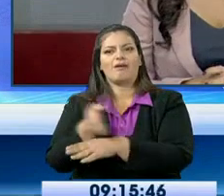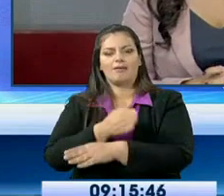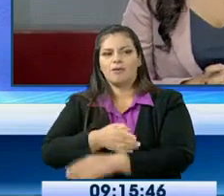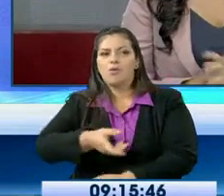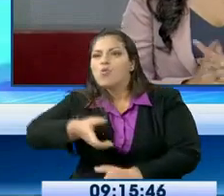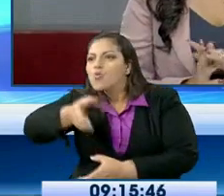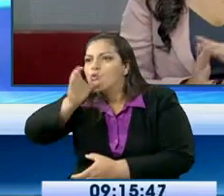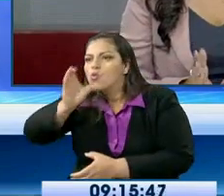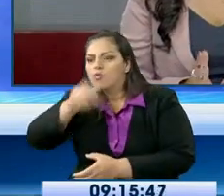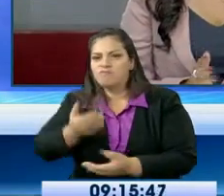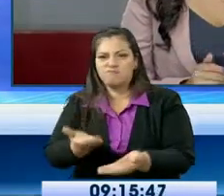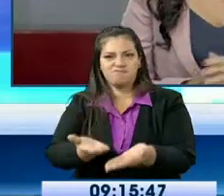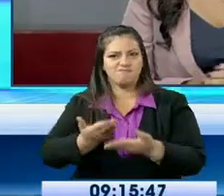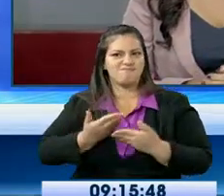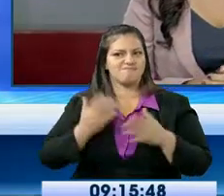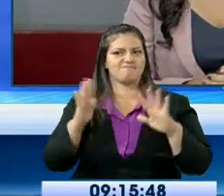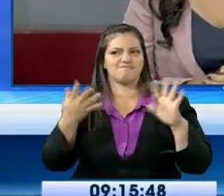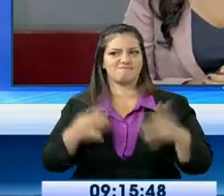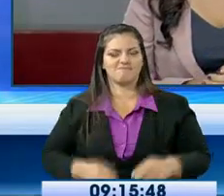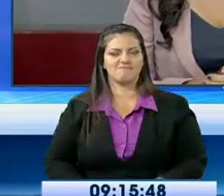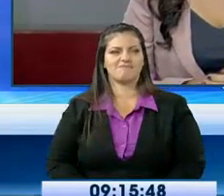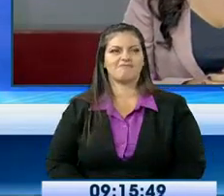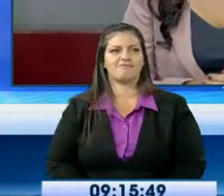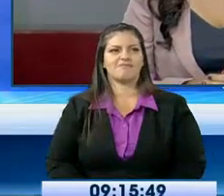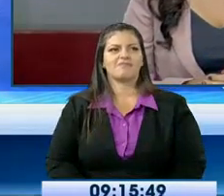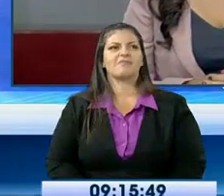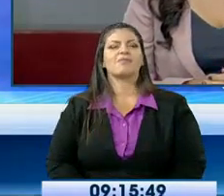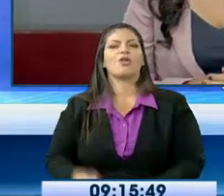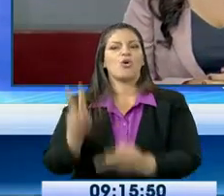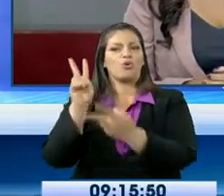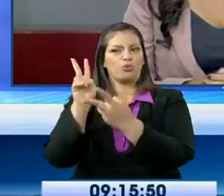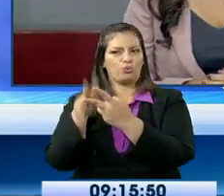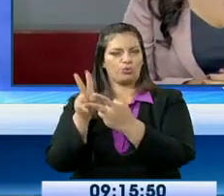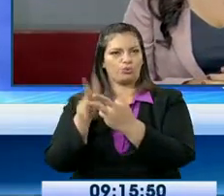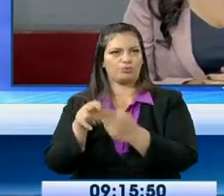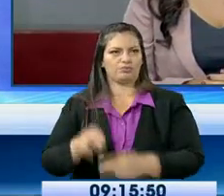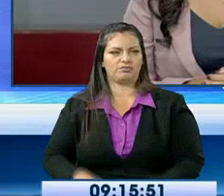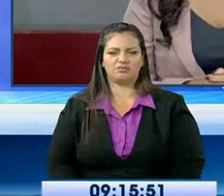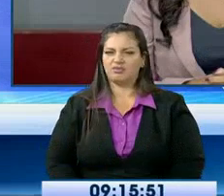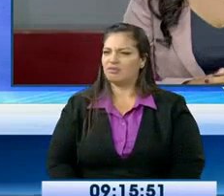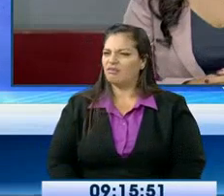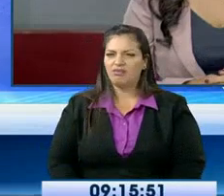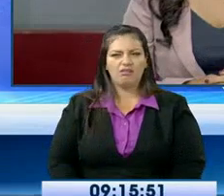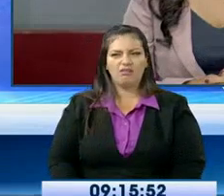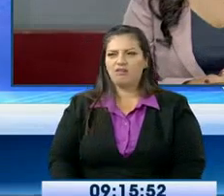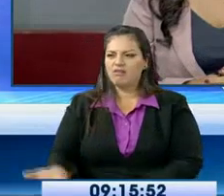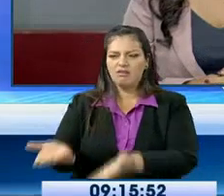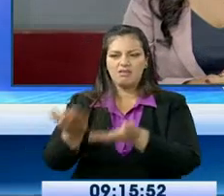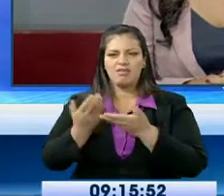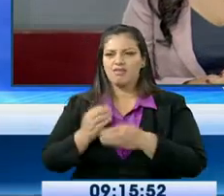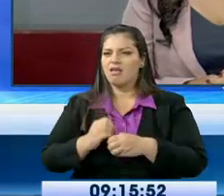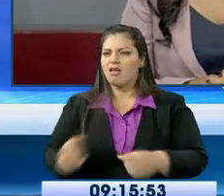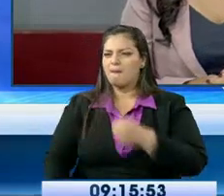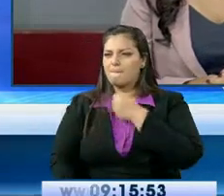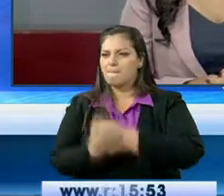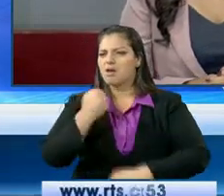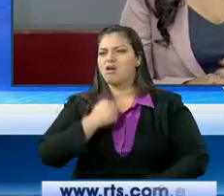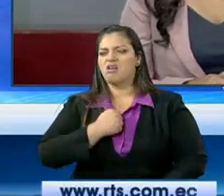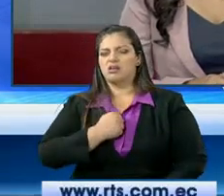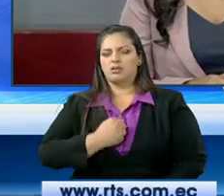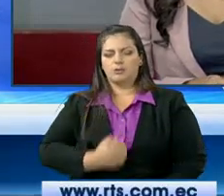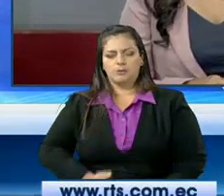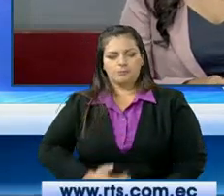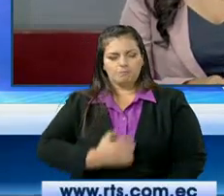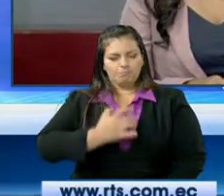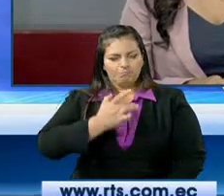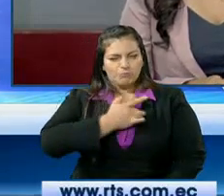No llegó otro, a nadie. O sea que ya son los dos productores. Todavía no asimilo que no me hayan guardado ni un vasito. Por eso. El que